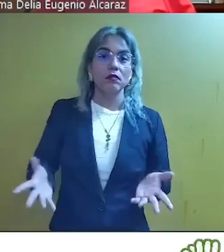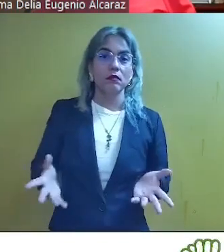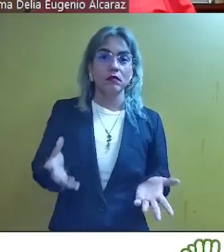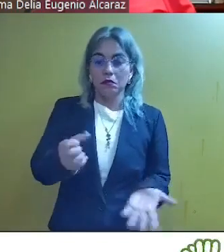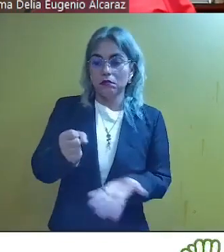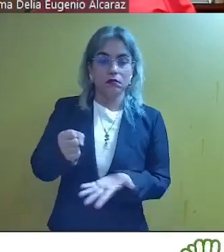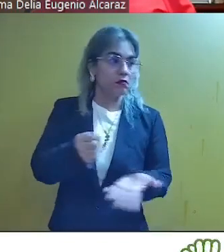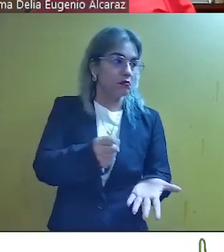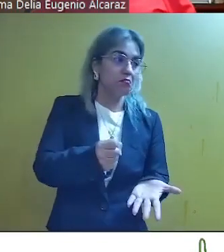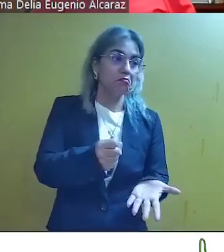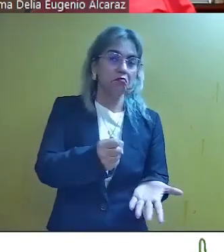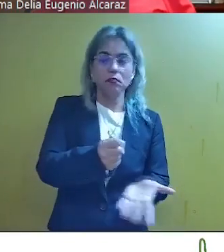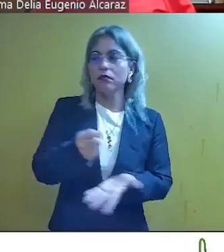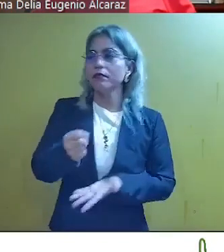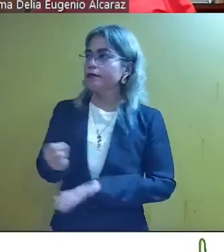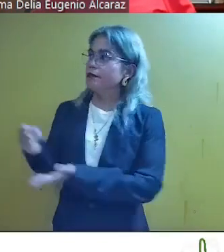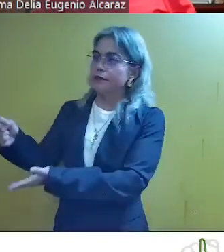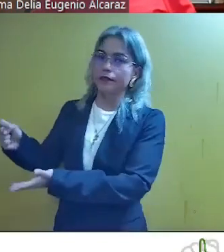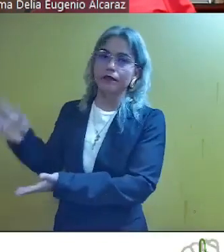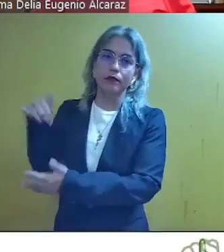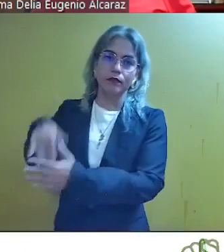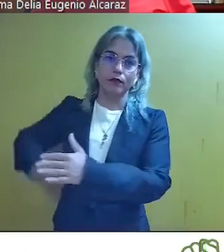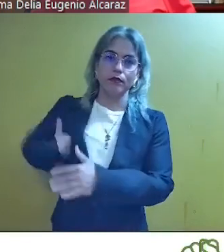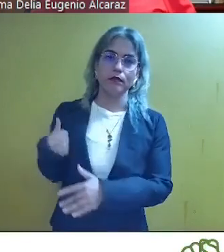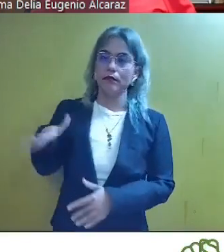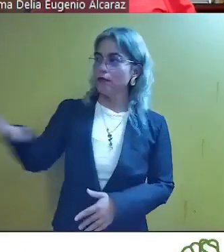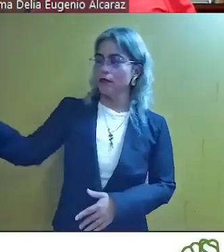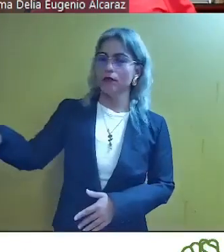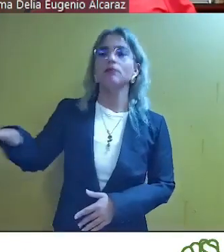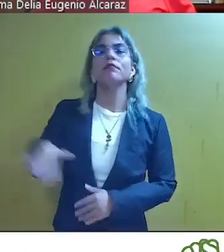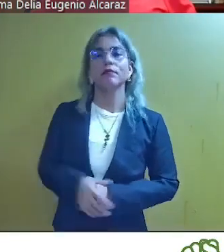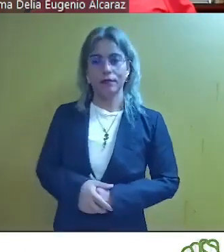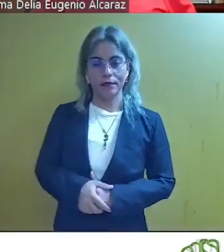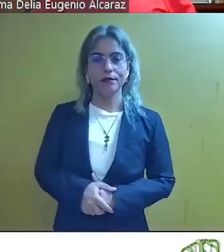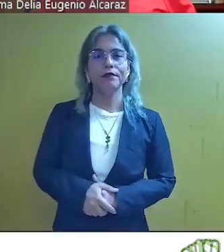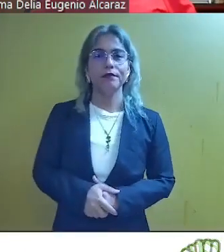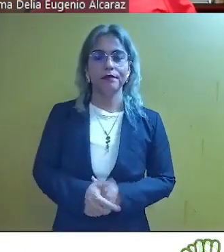obviamente de prerrogativas. En la